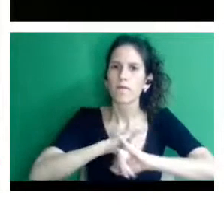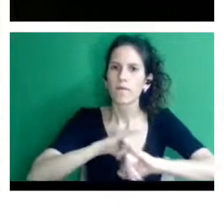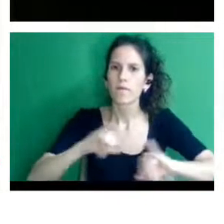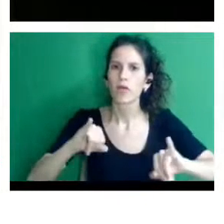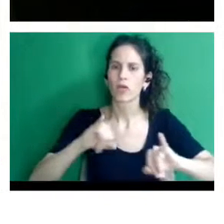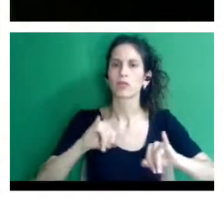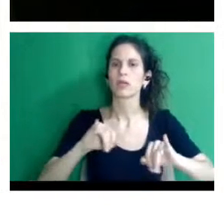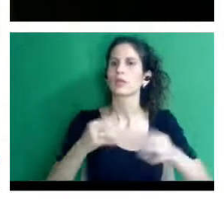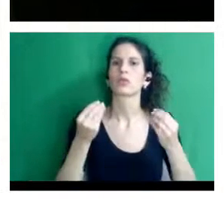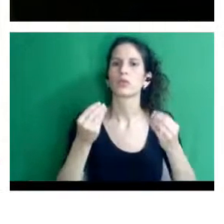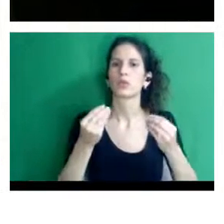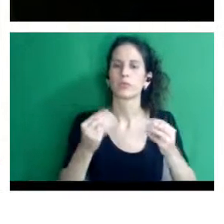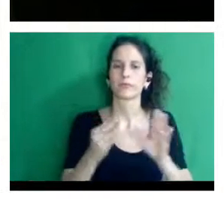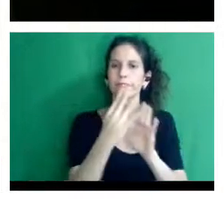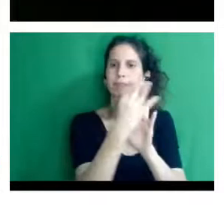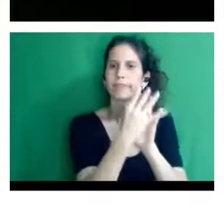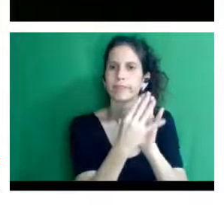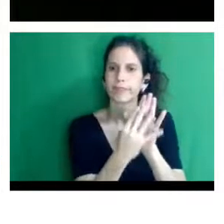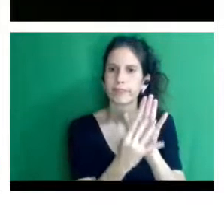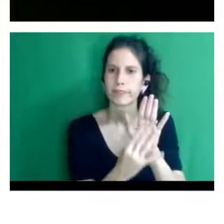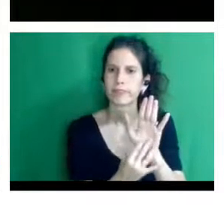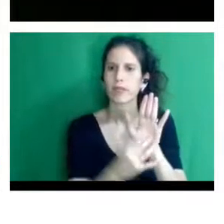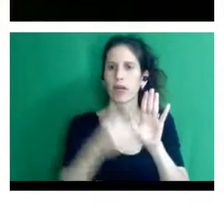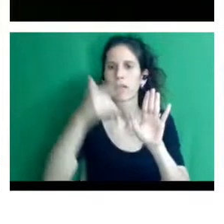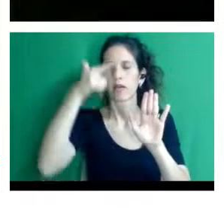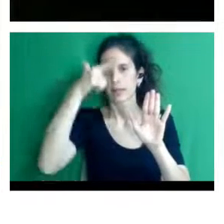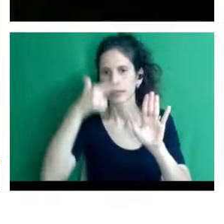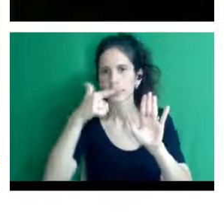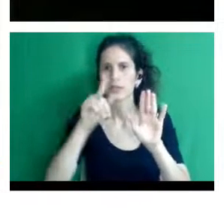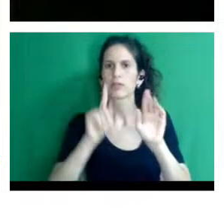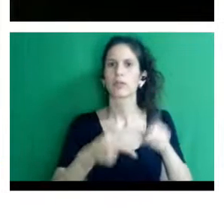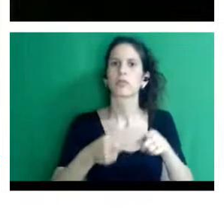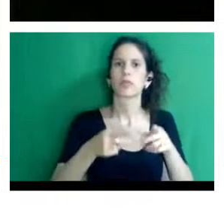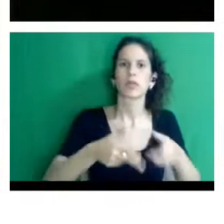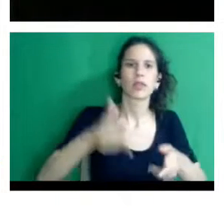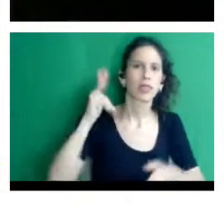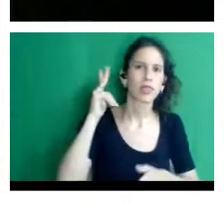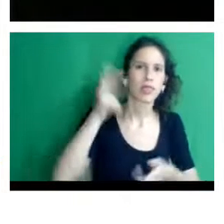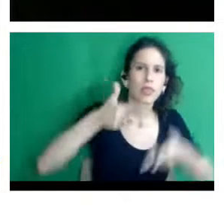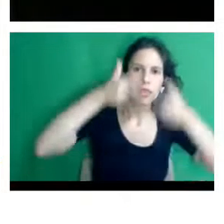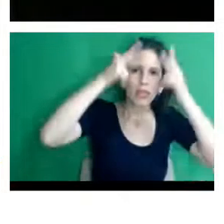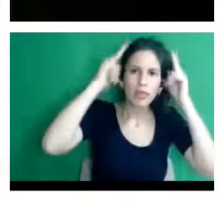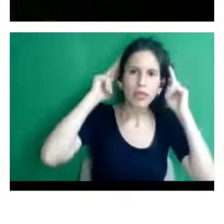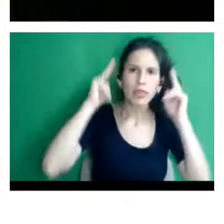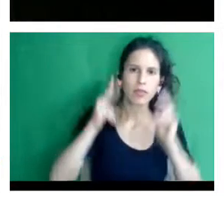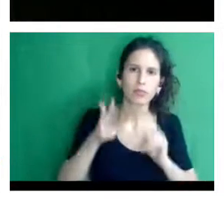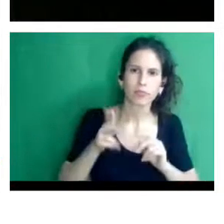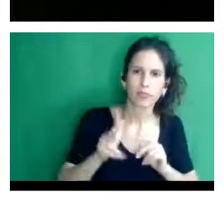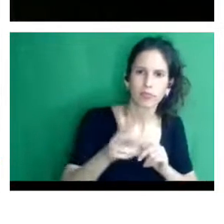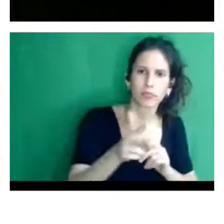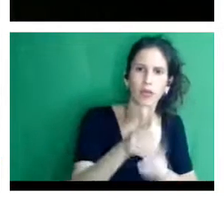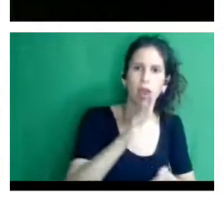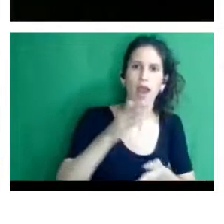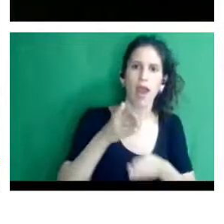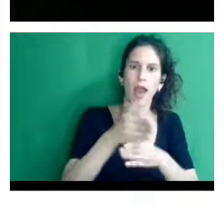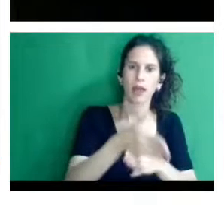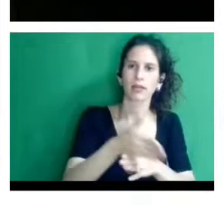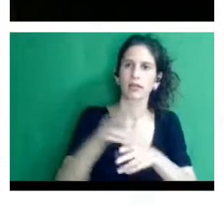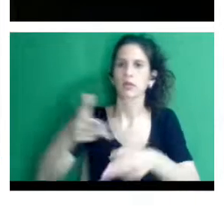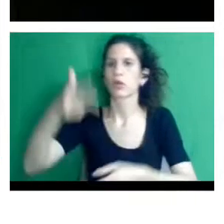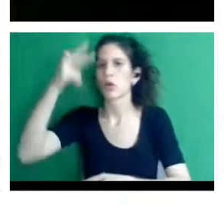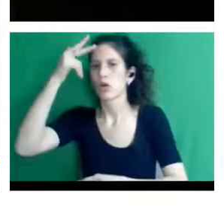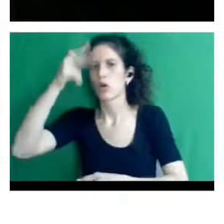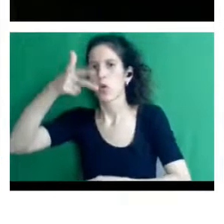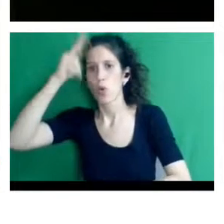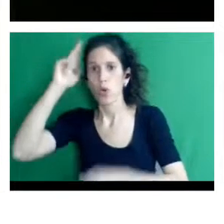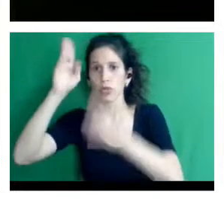información respecto a transporte y alojamientos accesibles. Se ofrecerá una clara estrategia de venta de boletería para atender